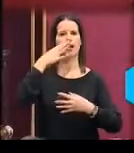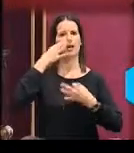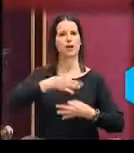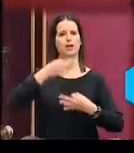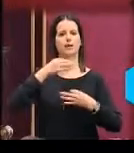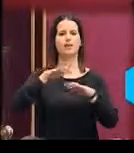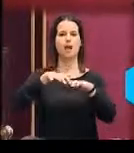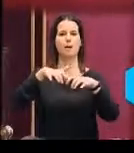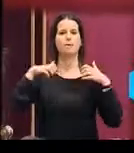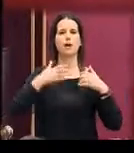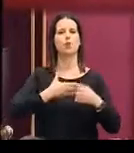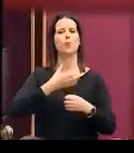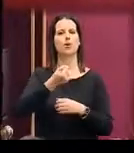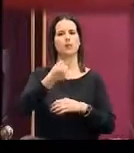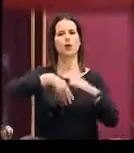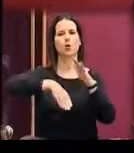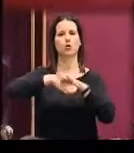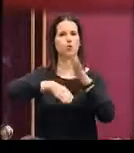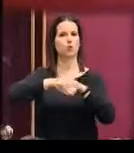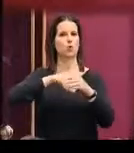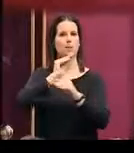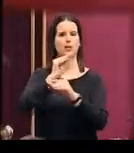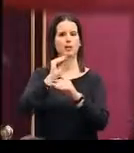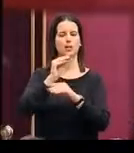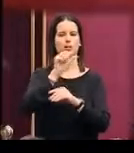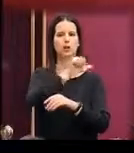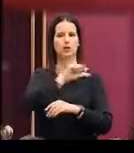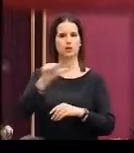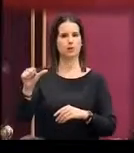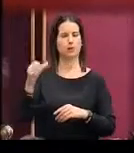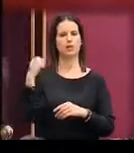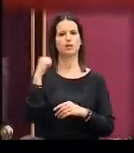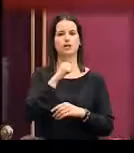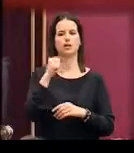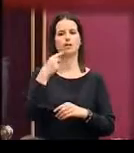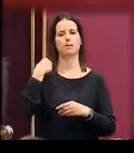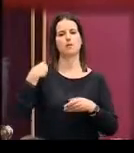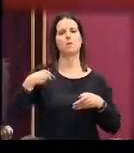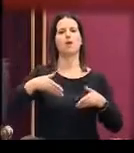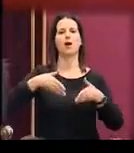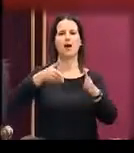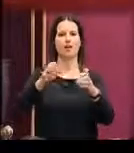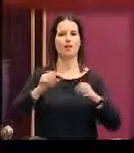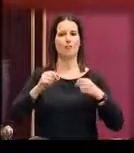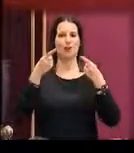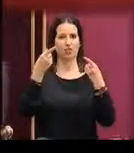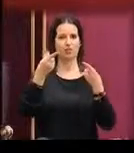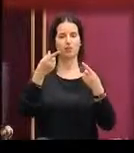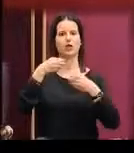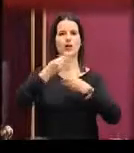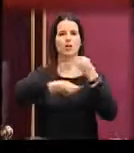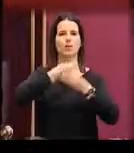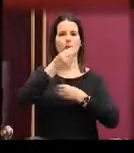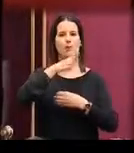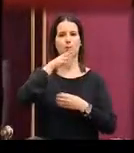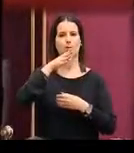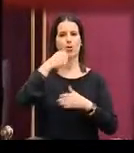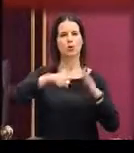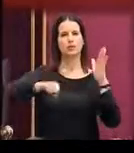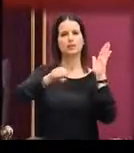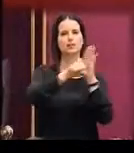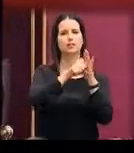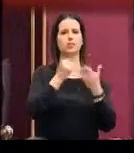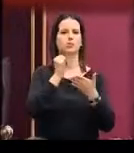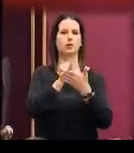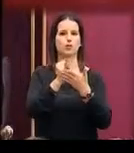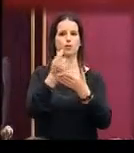palco municipal se siga manteniendo en esta Semana Santa en la carrera oficial. Y lo vamos a hacer porque entendemos que los símbolos institucionales de